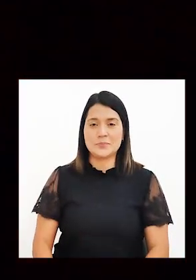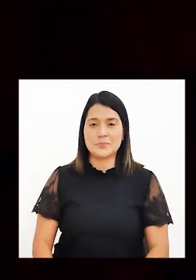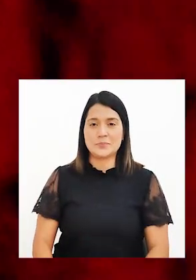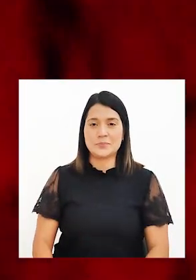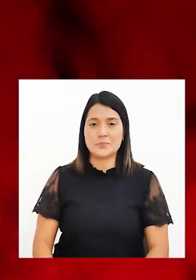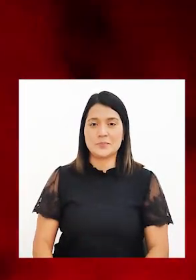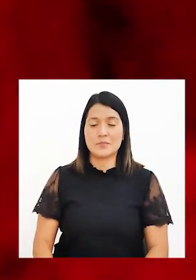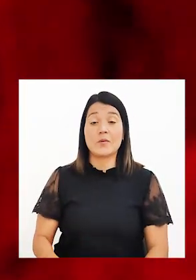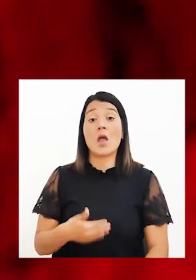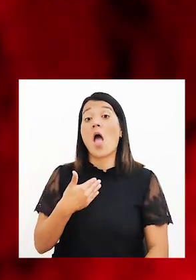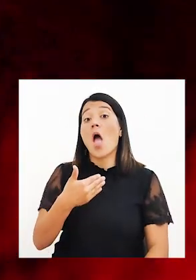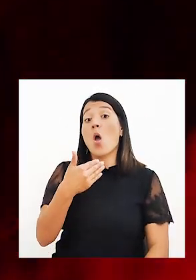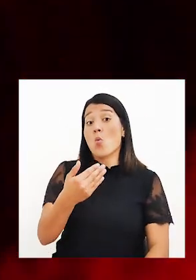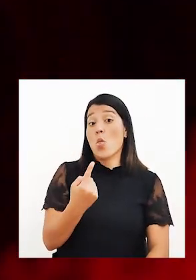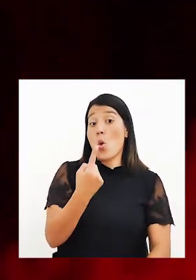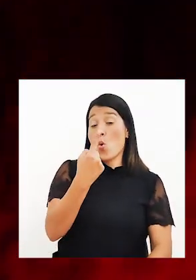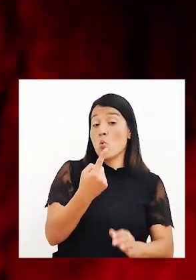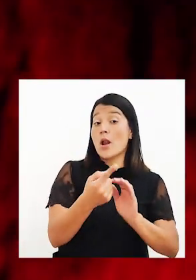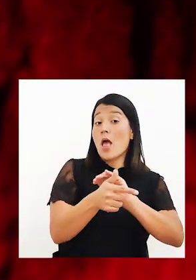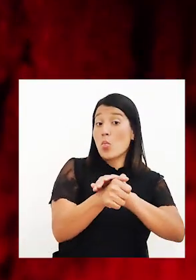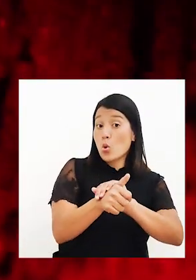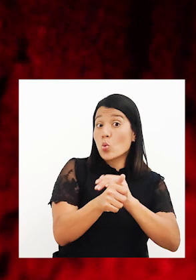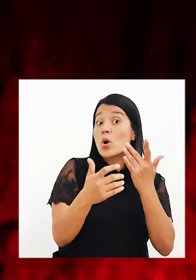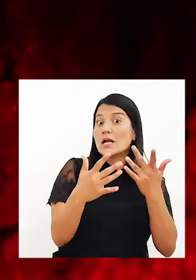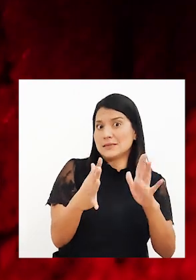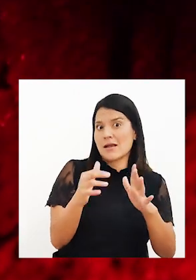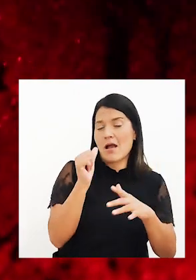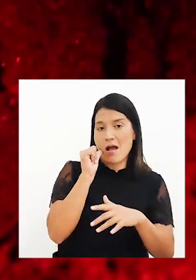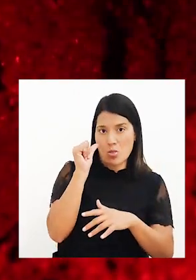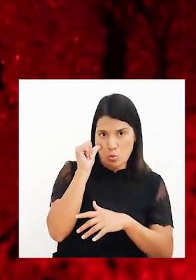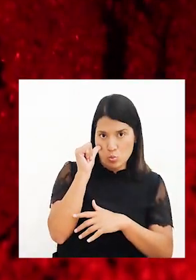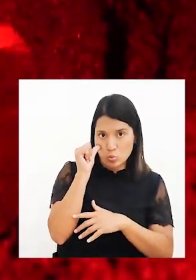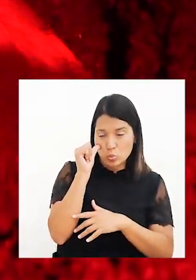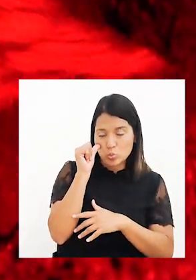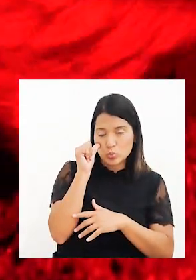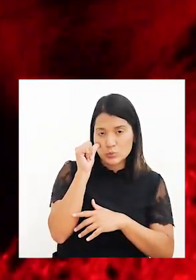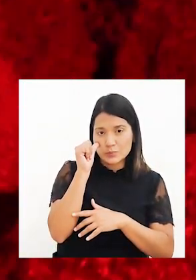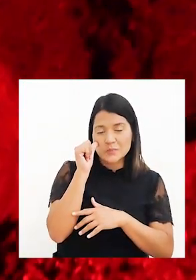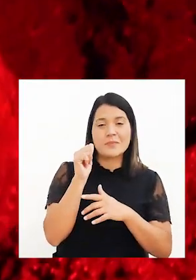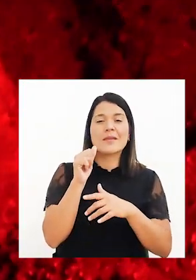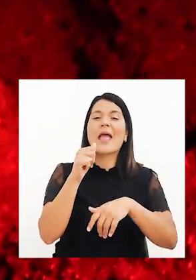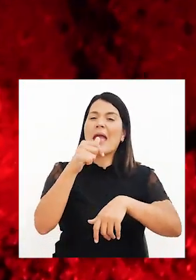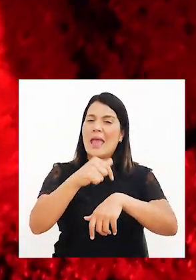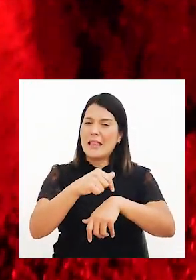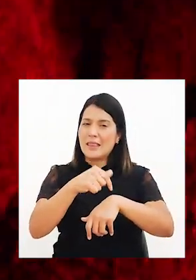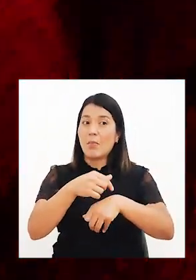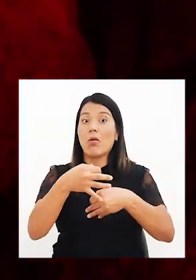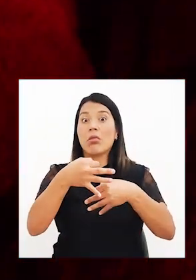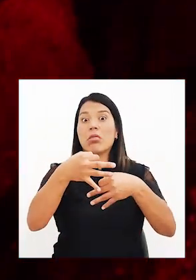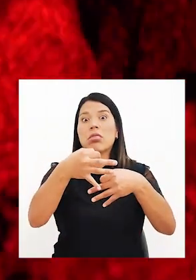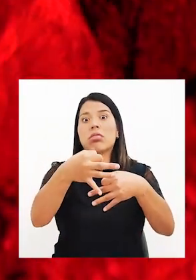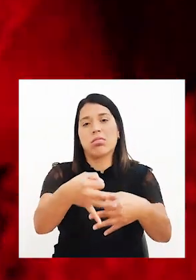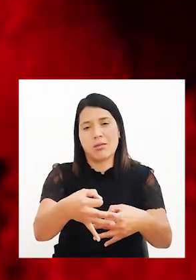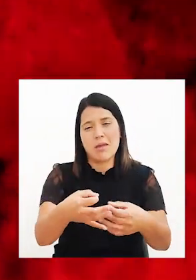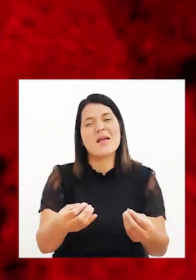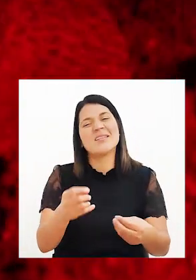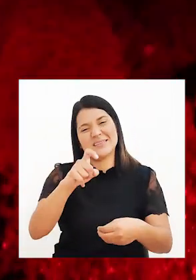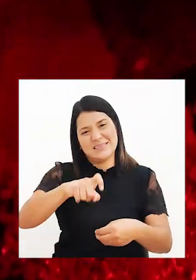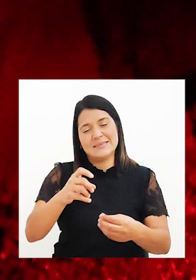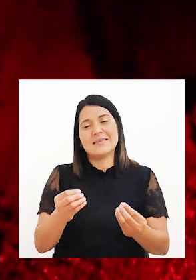Cuando se trata de una tortuga que ya está mayor, el tiempo se prolongará.